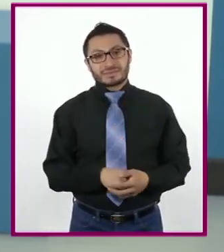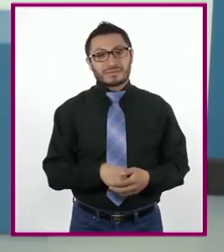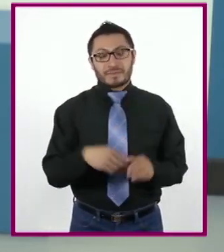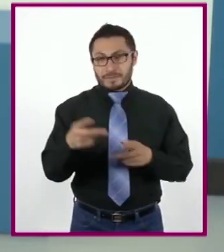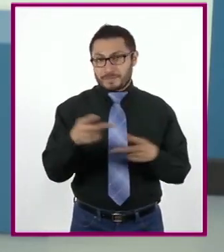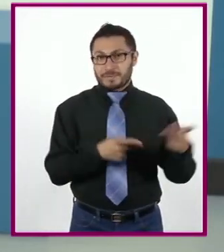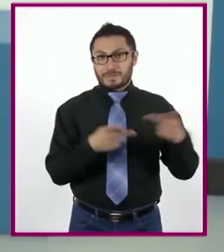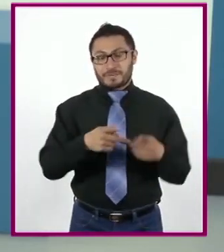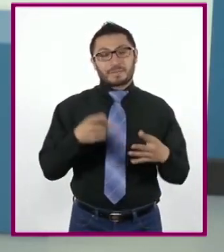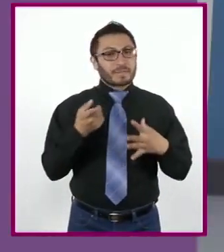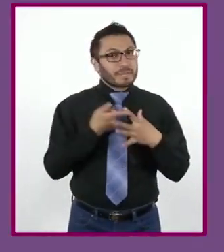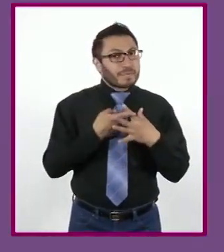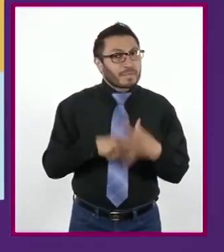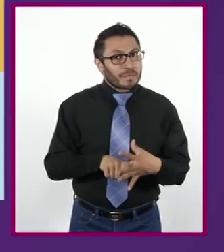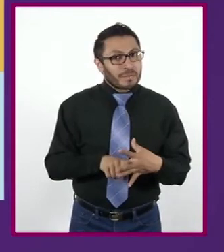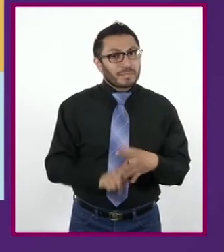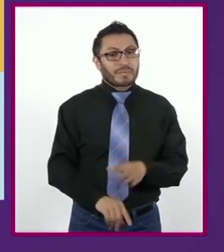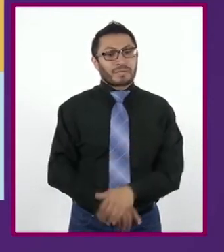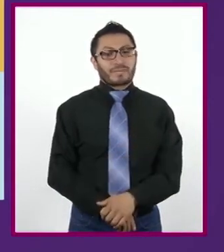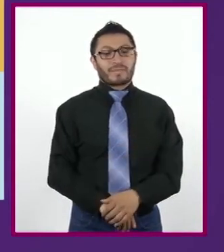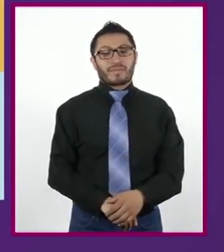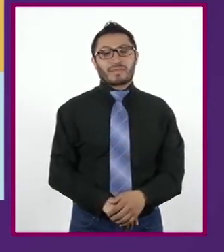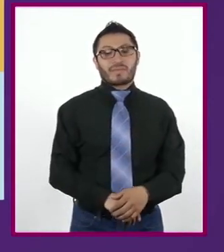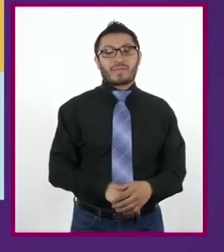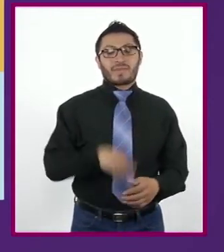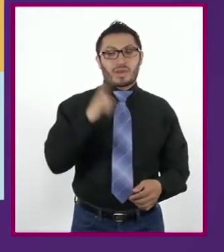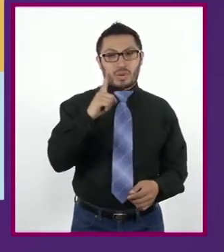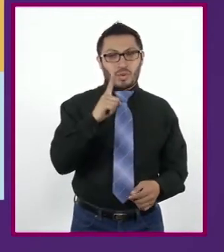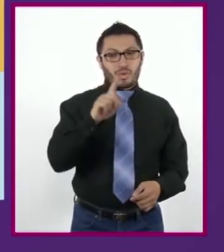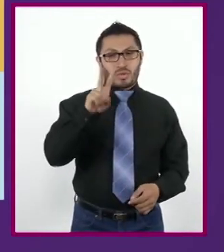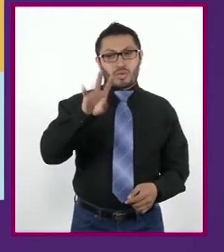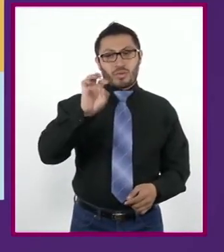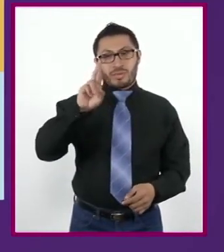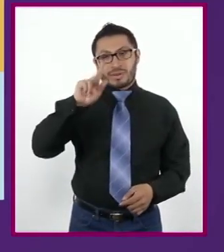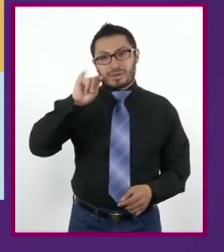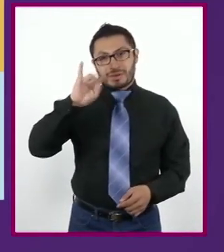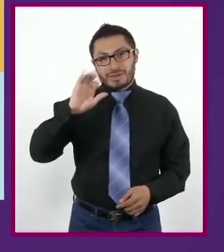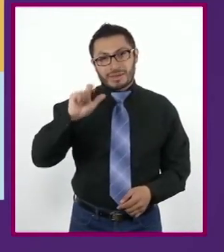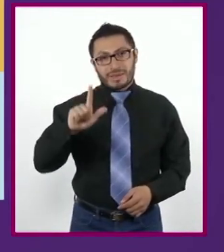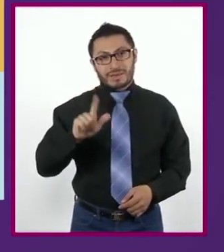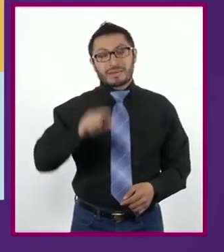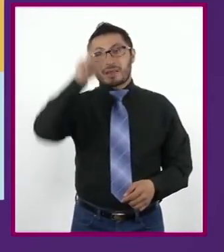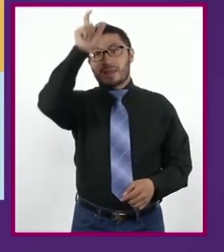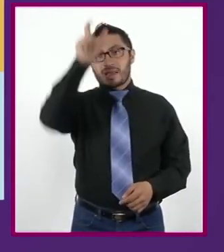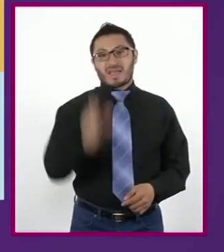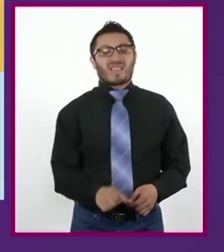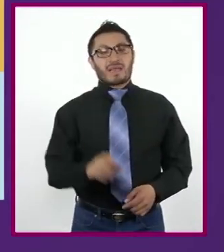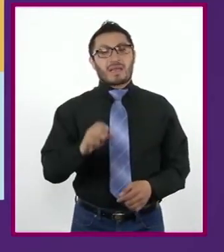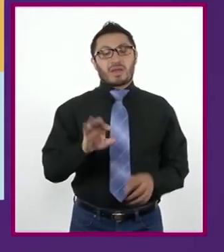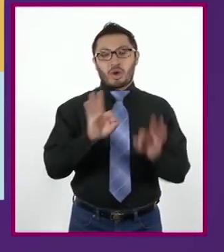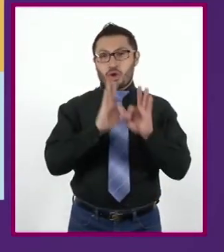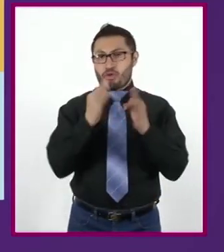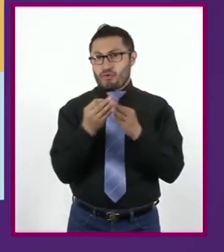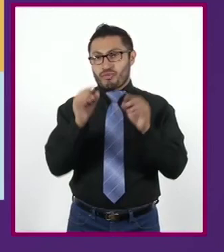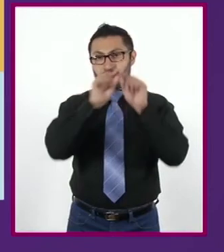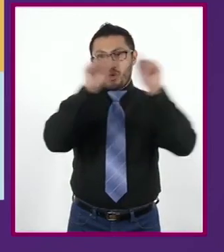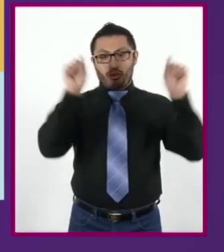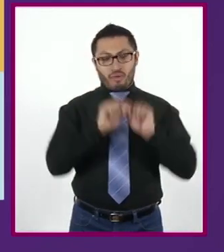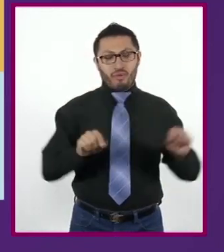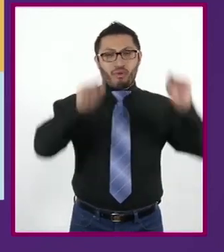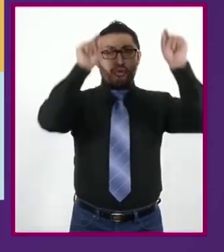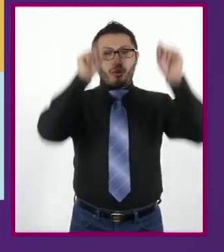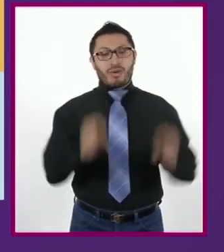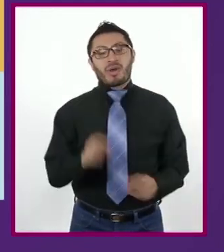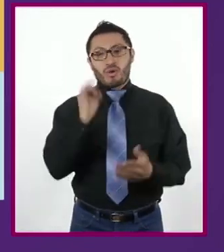Prepárense, iniciamos. 1 vertical, cuadriláteros que solo tienen 2